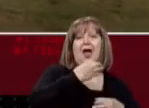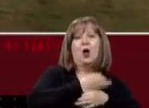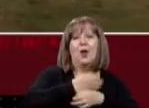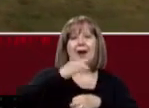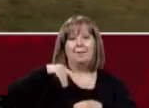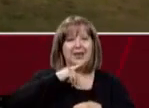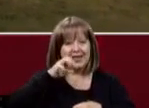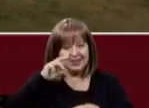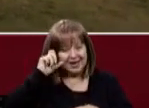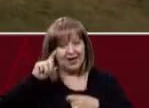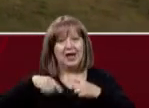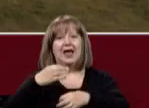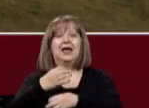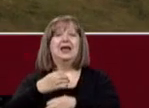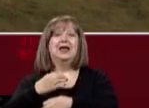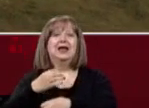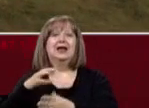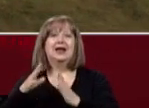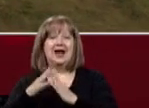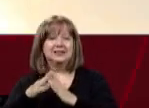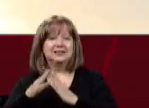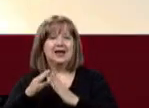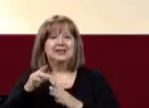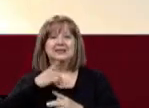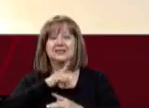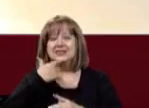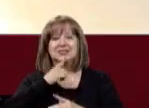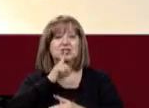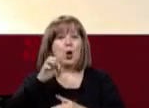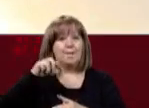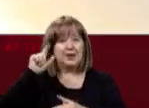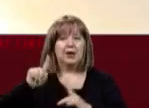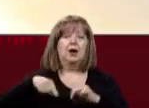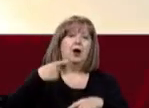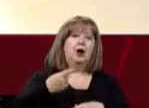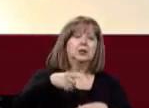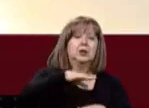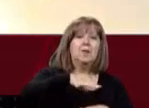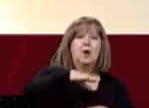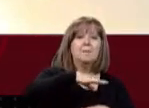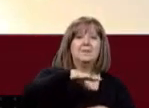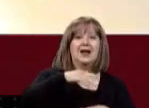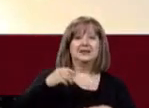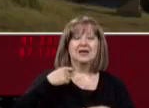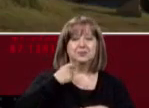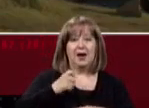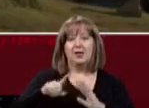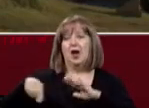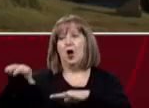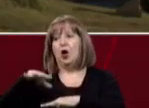Mitre, la Casa Stoppel, el Monumento de la Plaza España y toda la escultura de los jardines del Museo